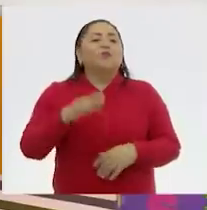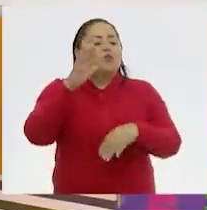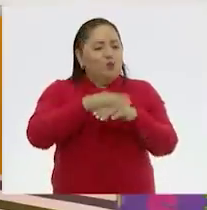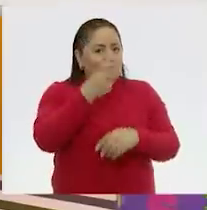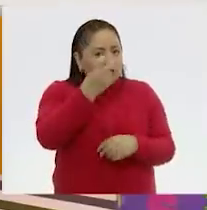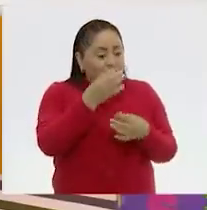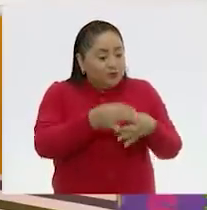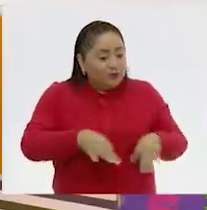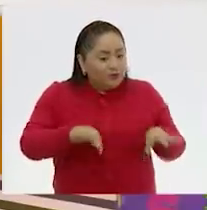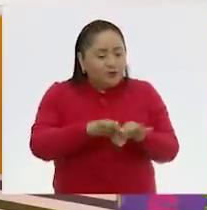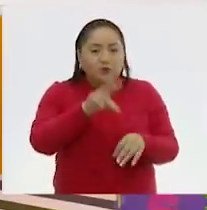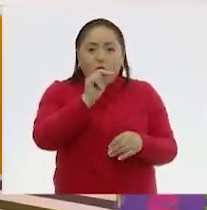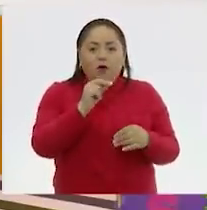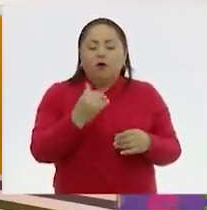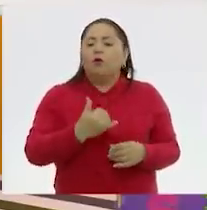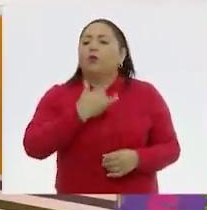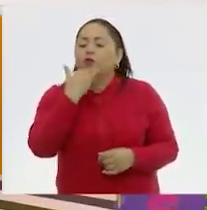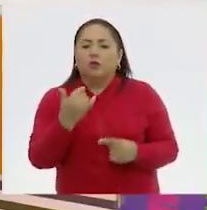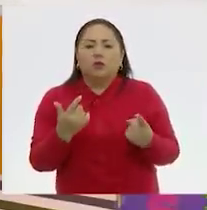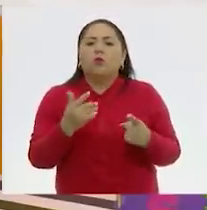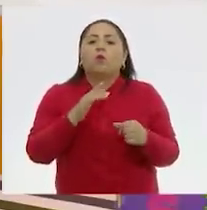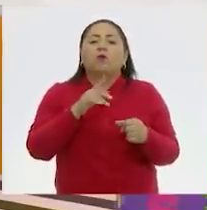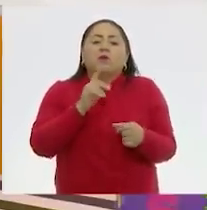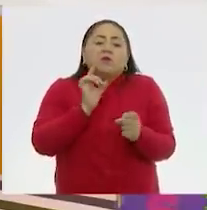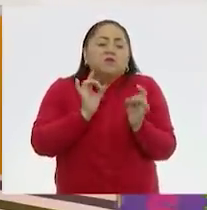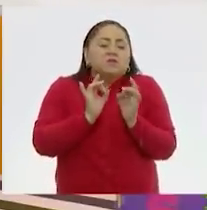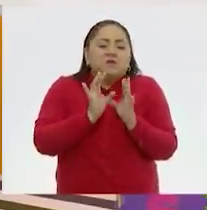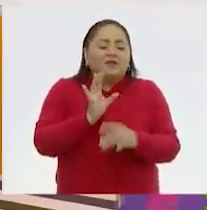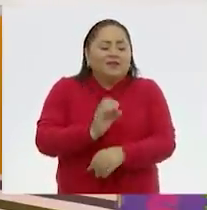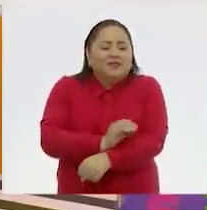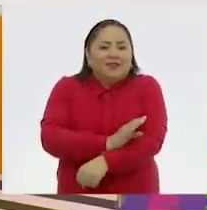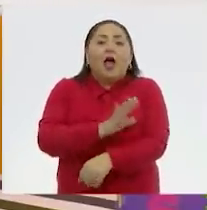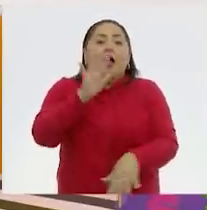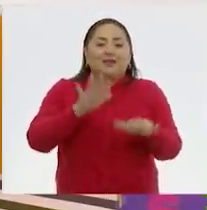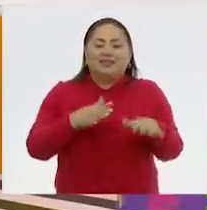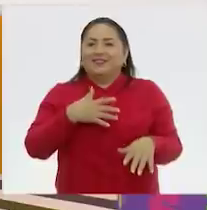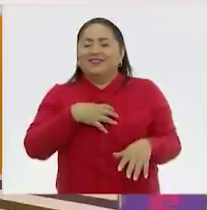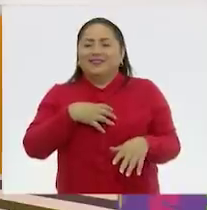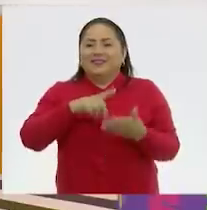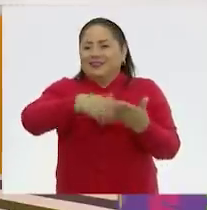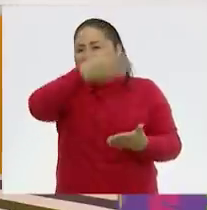eso es muy importante que no confundamos. Cualquier emoción puede provocar que